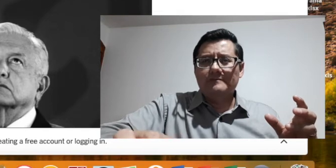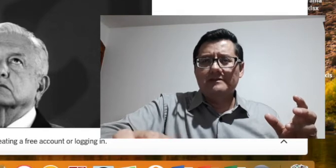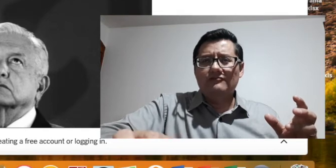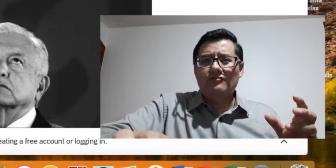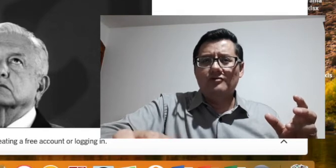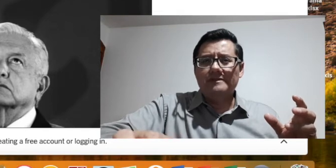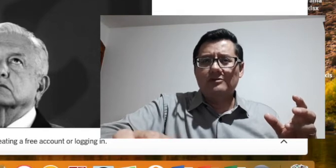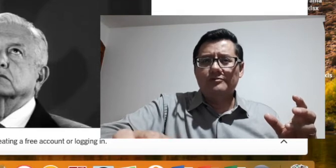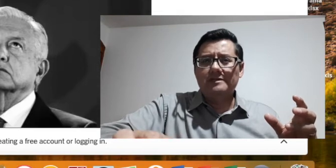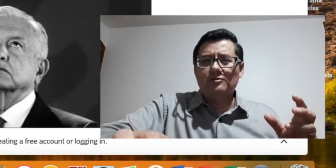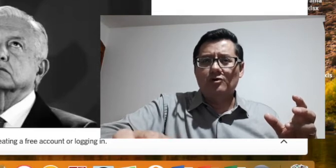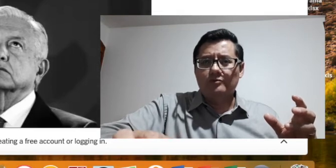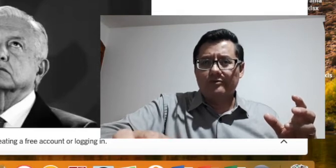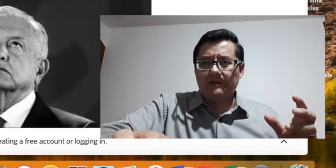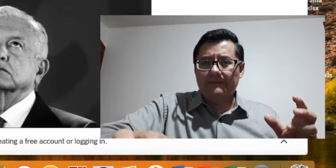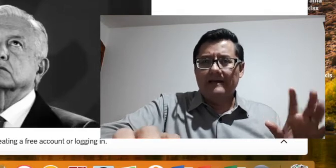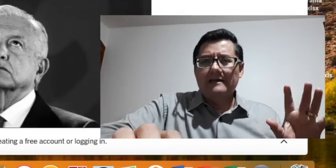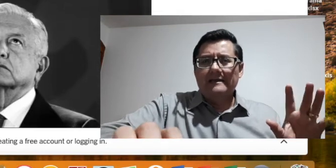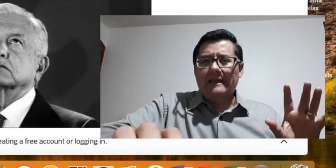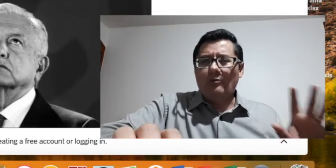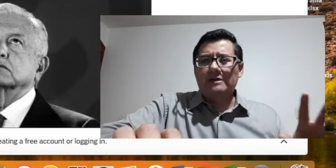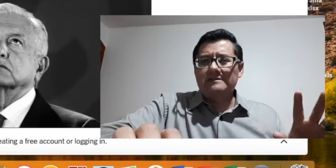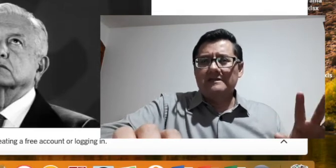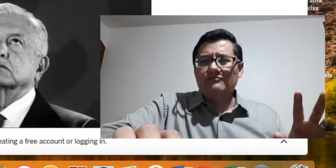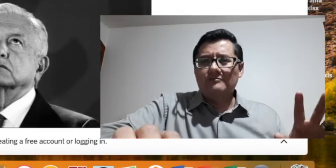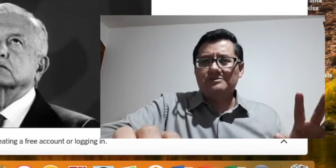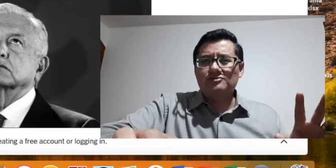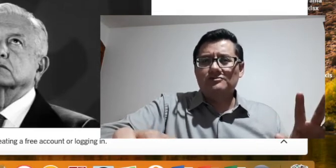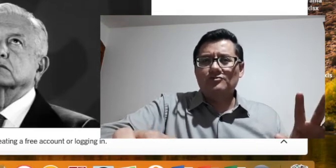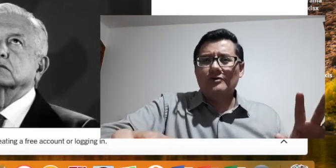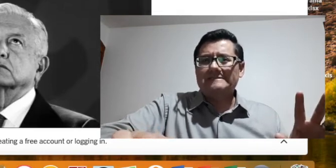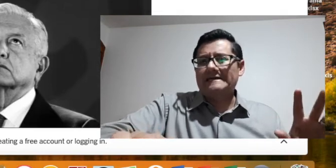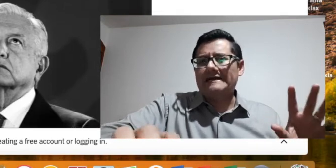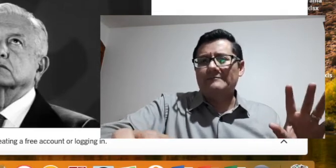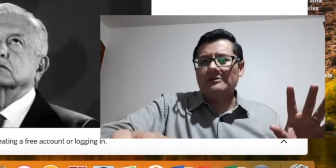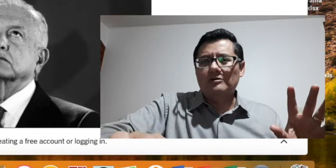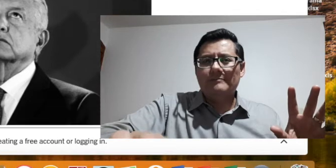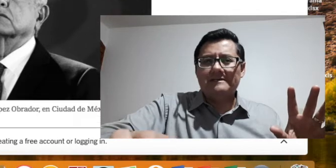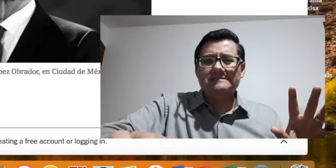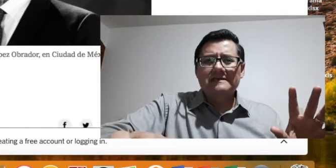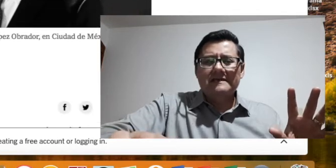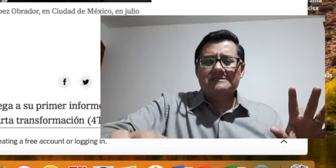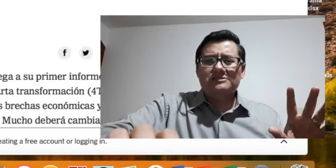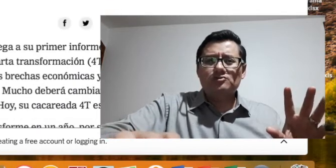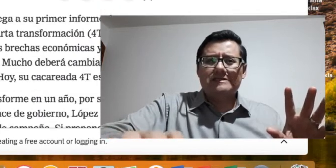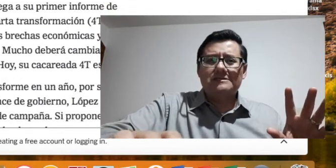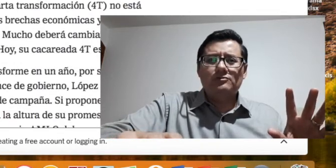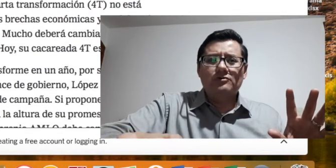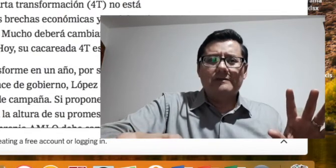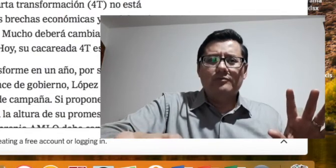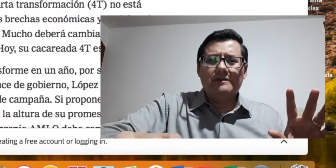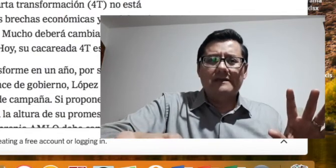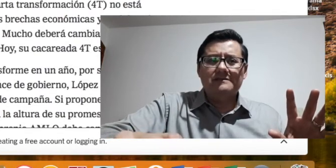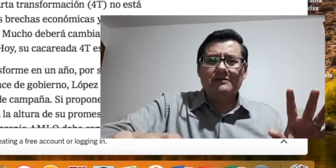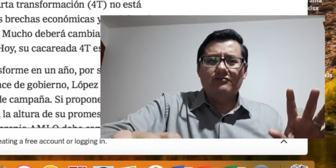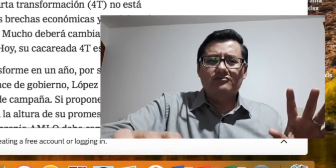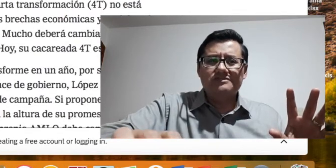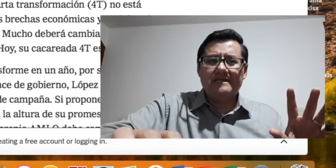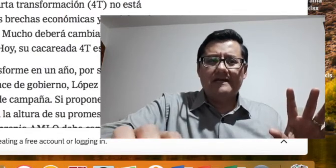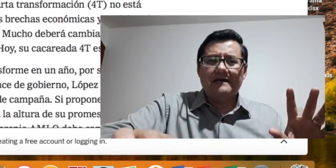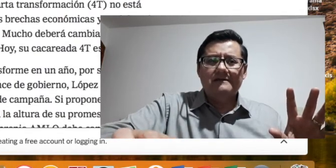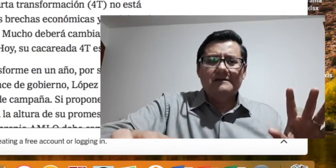a su primer informe de gobierno con un problema. La Cuarta Transformación no está cambiando al país. Este es un artículo que publica